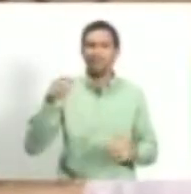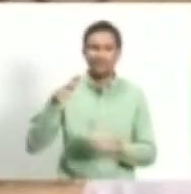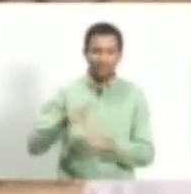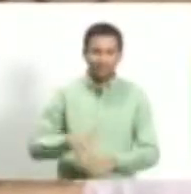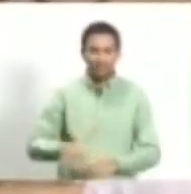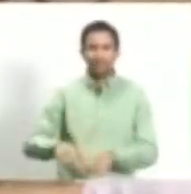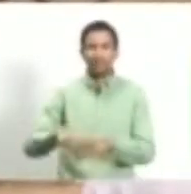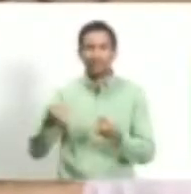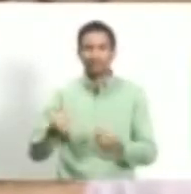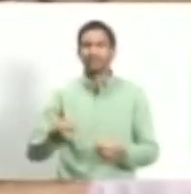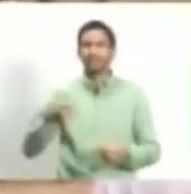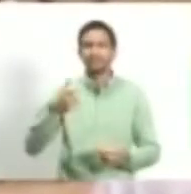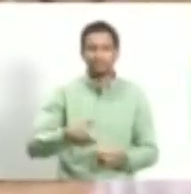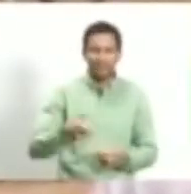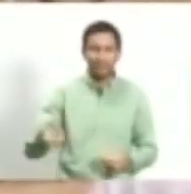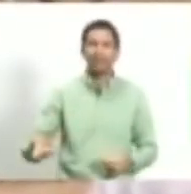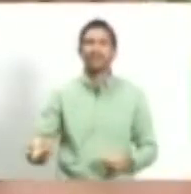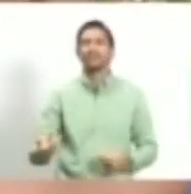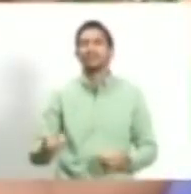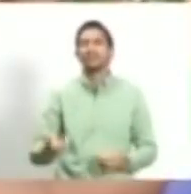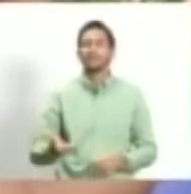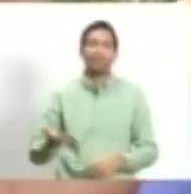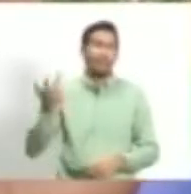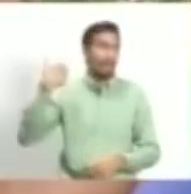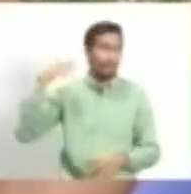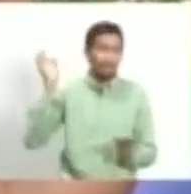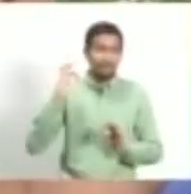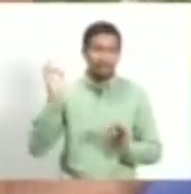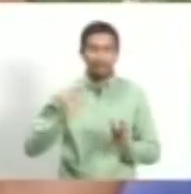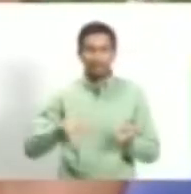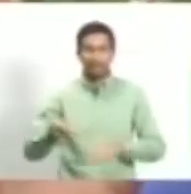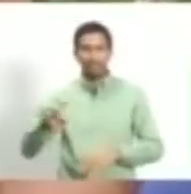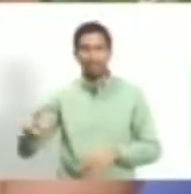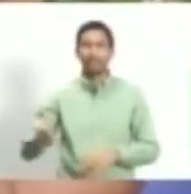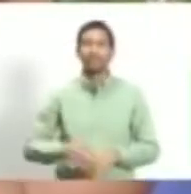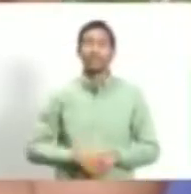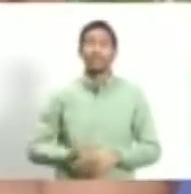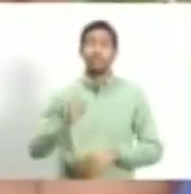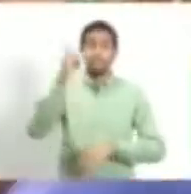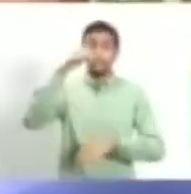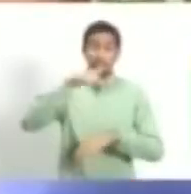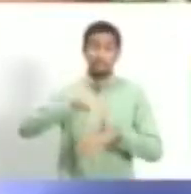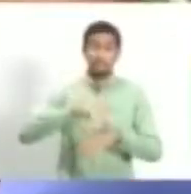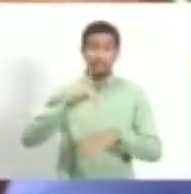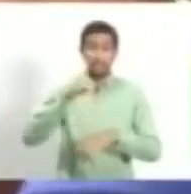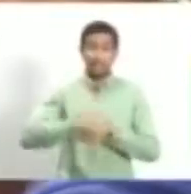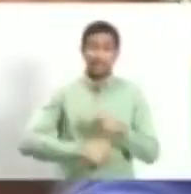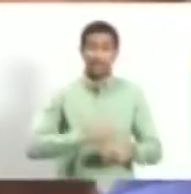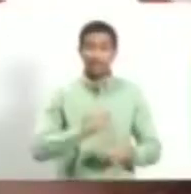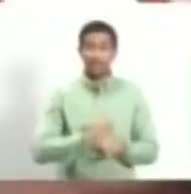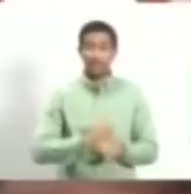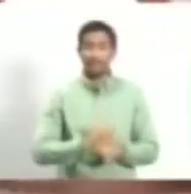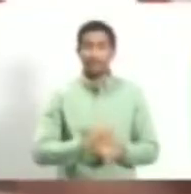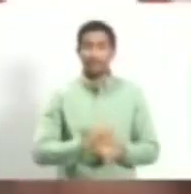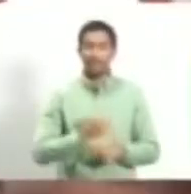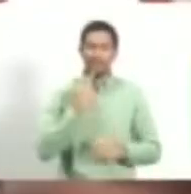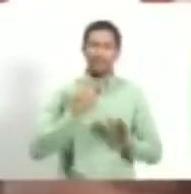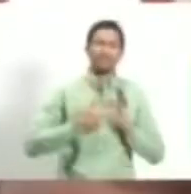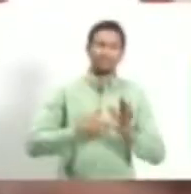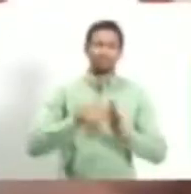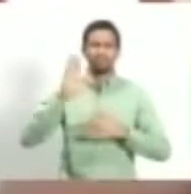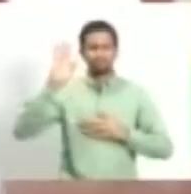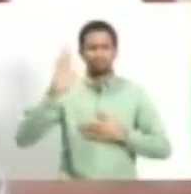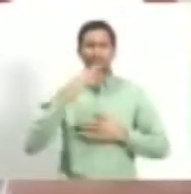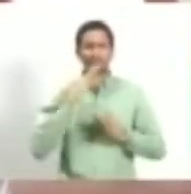drogadicción, homicidio que nunca se ha visto en nuestro pueblo. Primeramente, el primer año de gobierno de él, obra que mostrar yo no veo. Pero de hoy